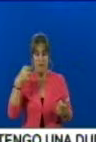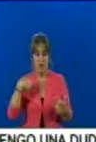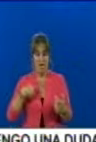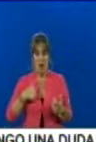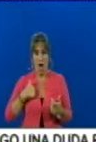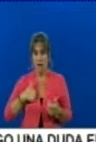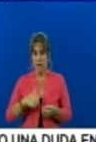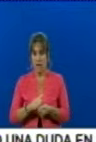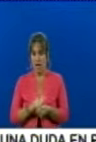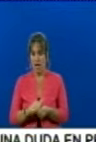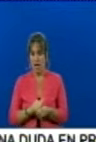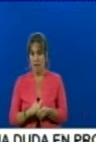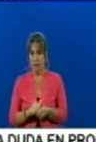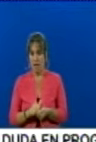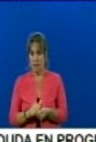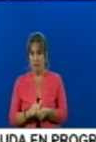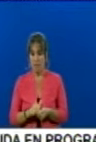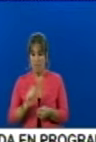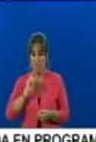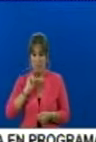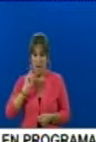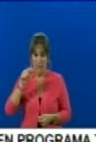de lavar. Para el bimestre